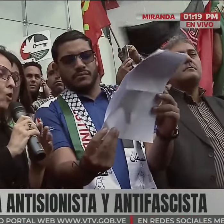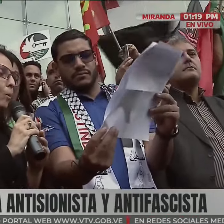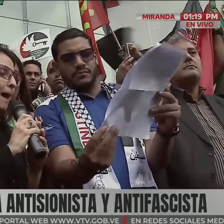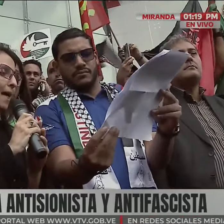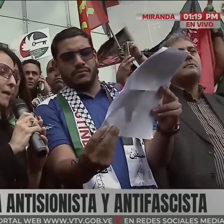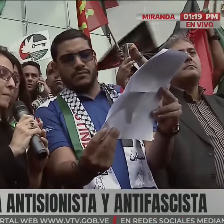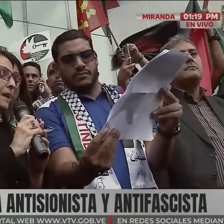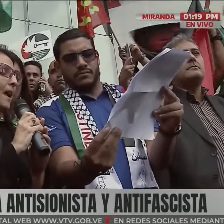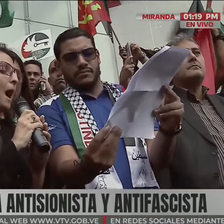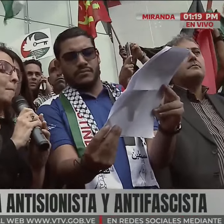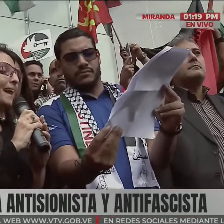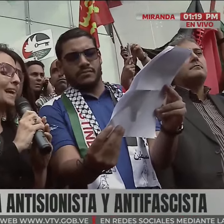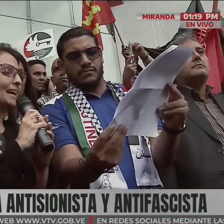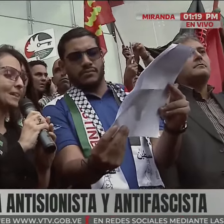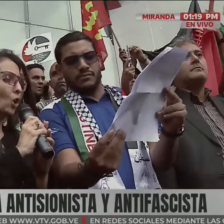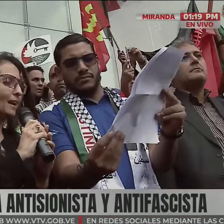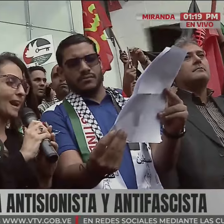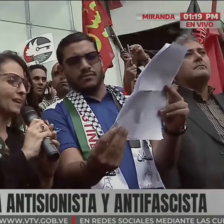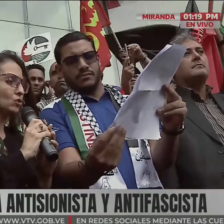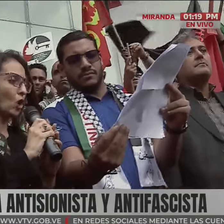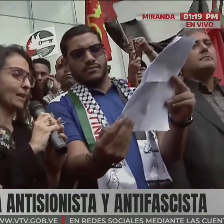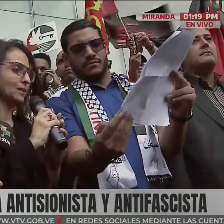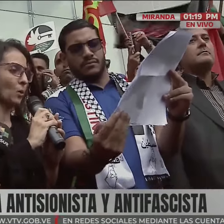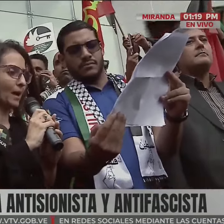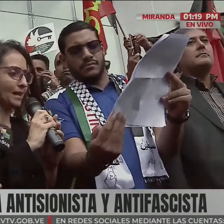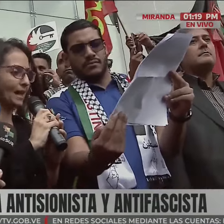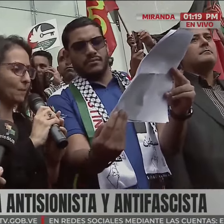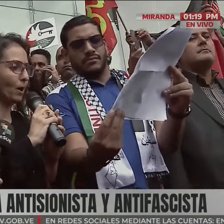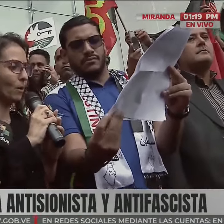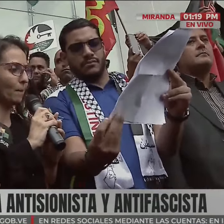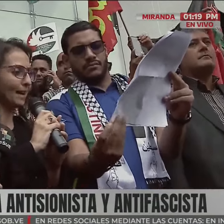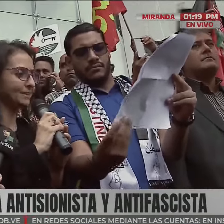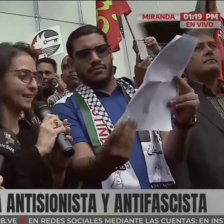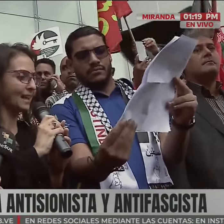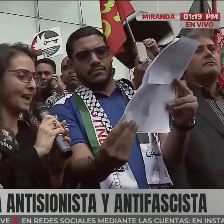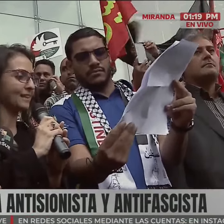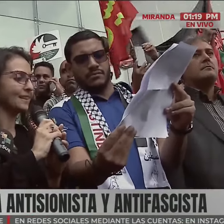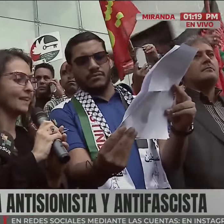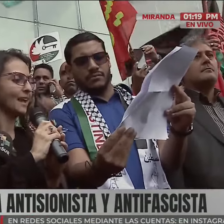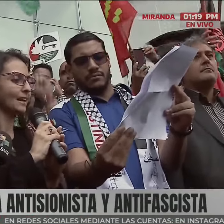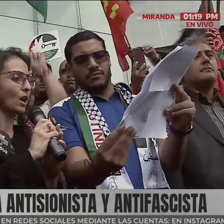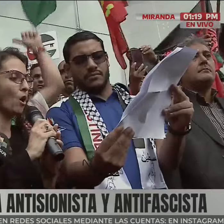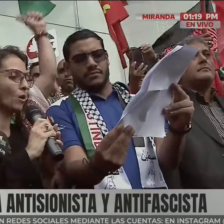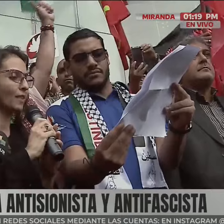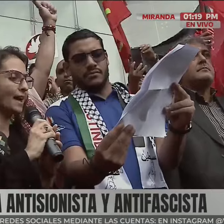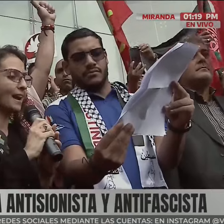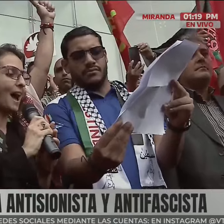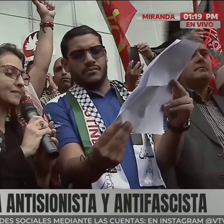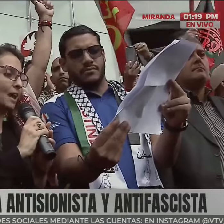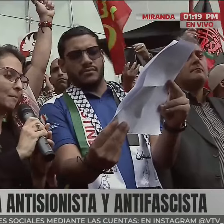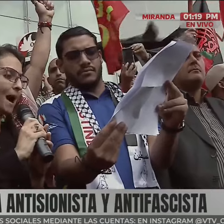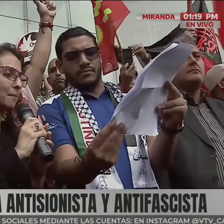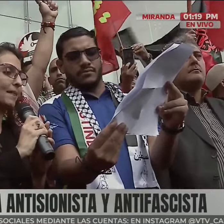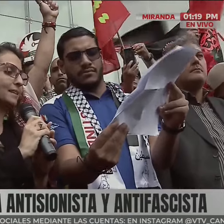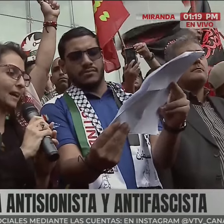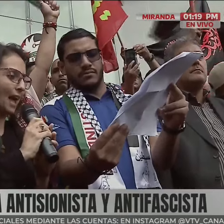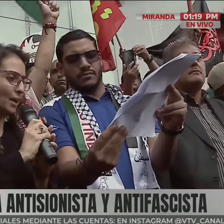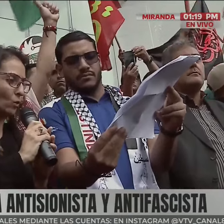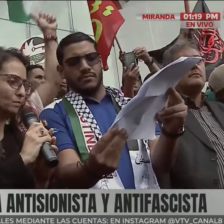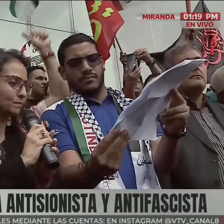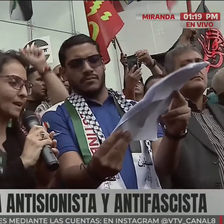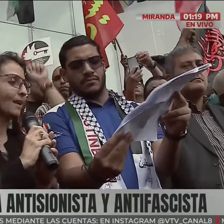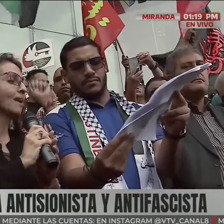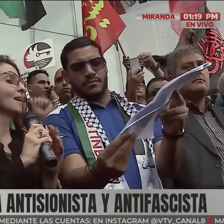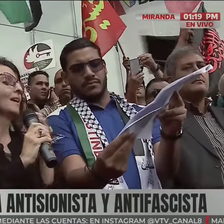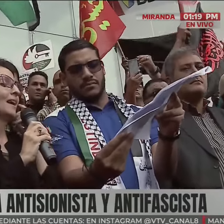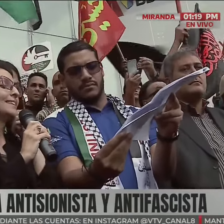israelí, en la Palestina ocupada, para que retorne la histórica soberanía del pueblo de Palestina desde el río Jordán hasta el